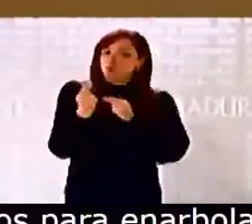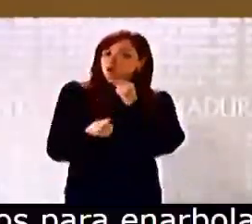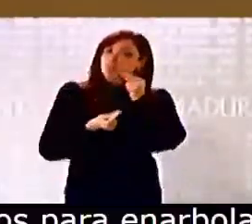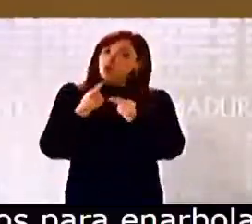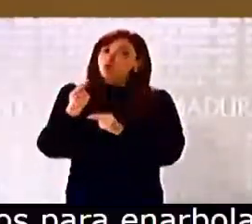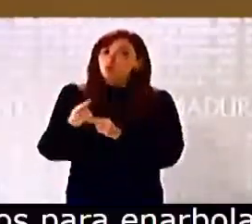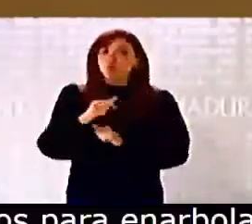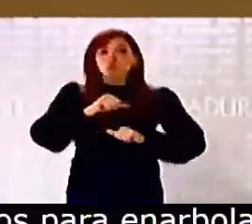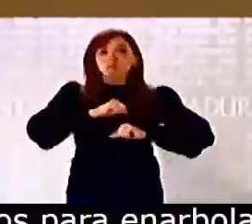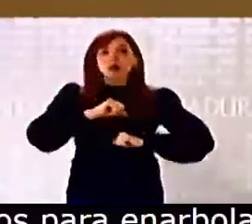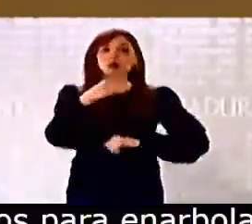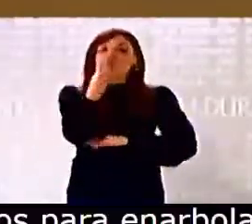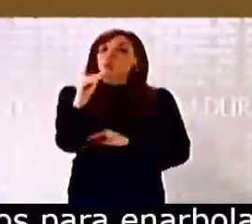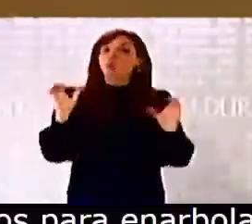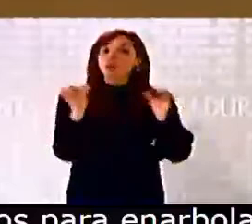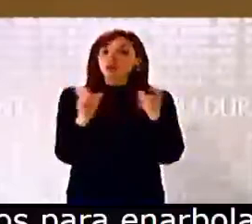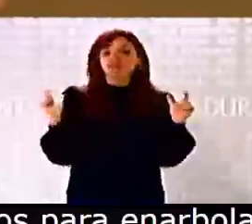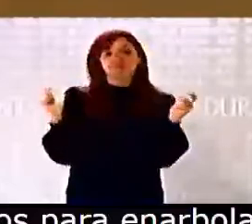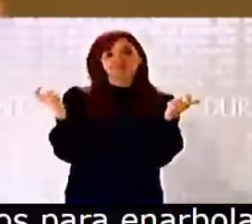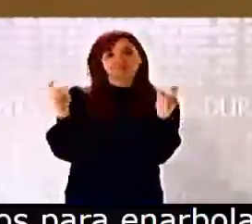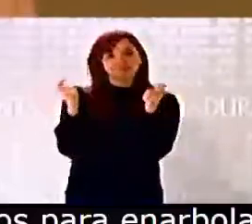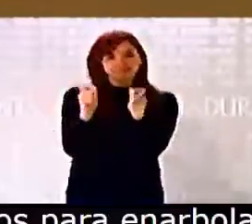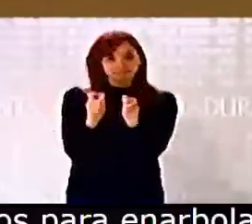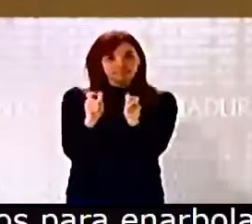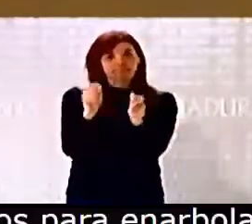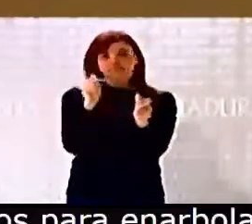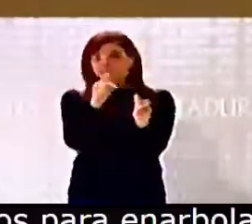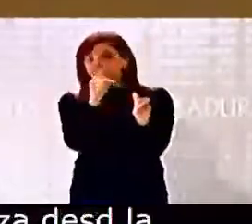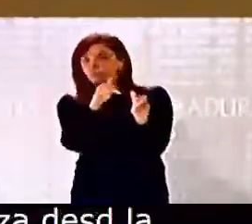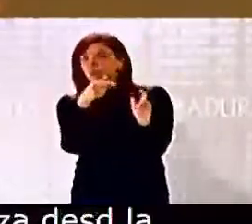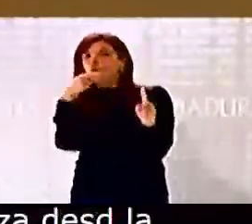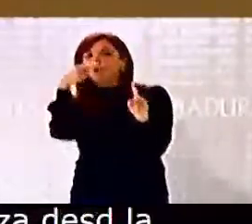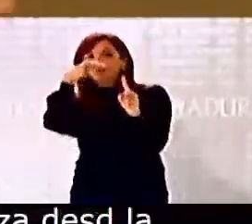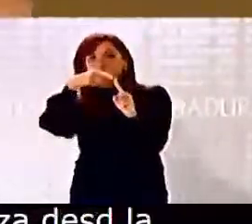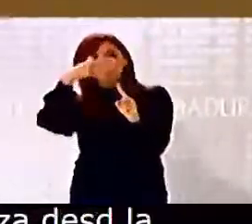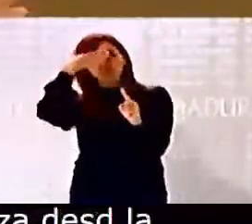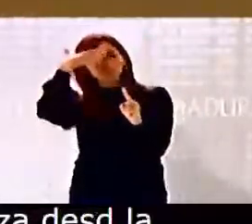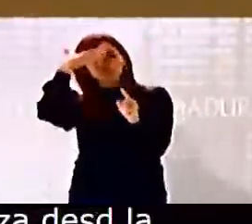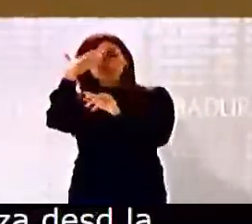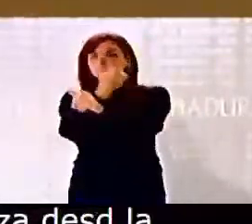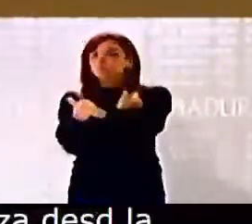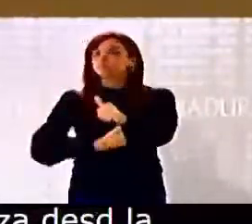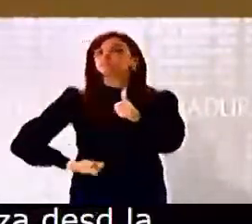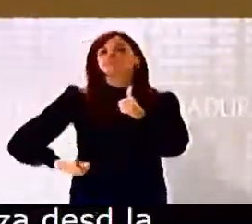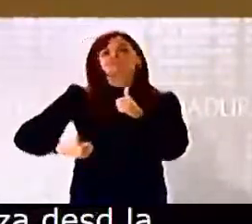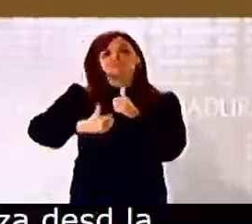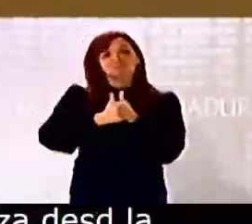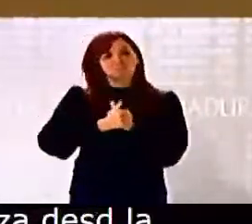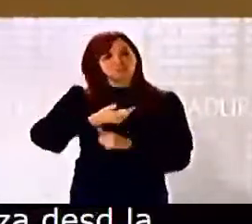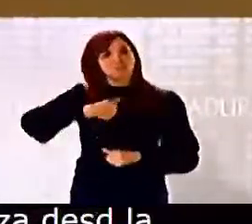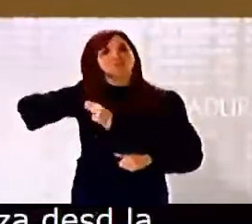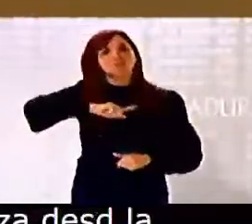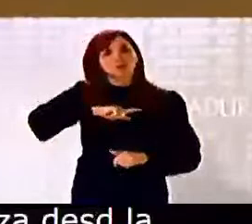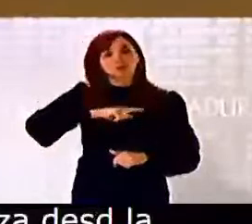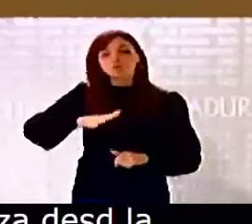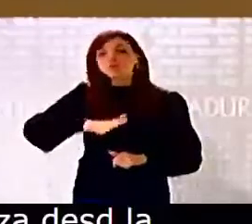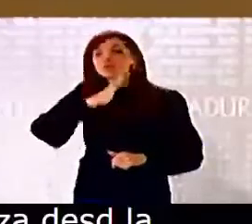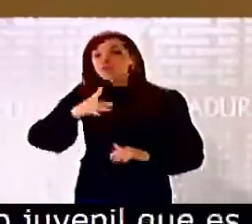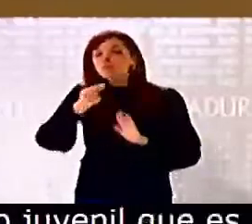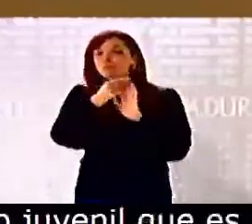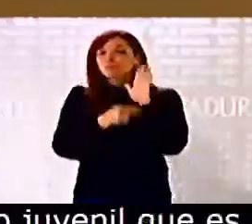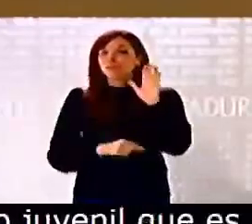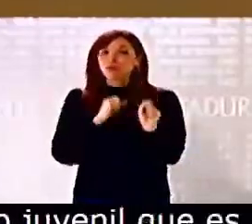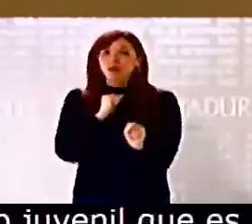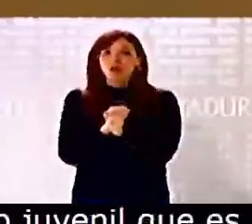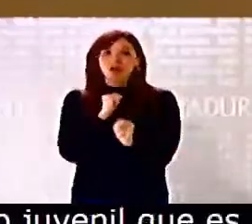ese desempleo juvenil, que es uno de nuestros objetivos políticos principales en cuanto a las medidas de empleo de